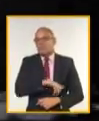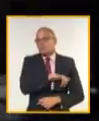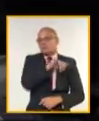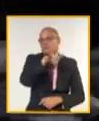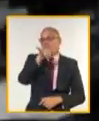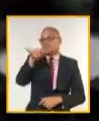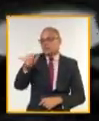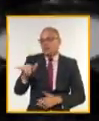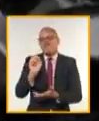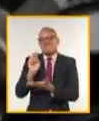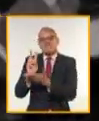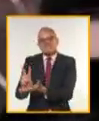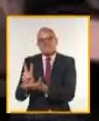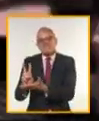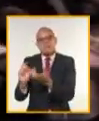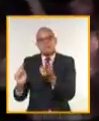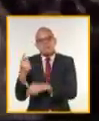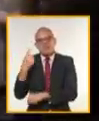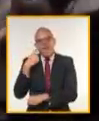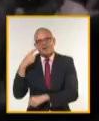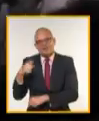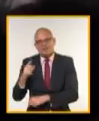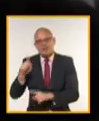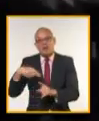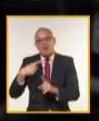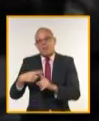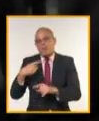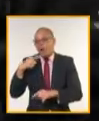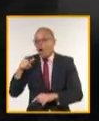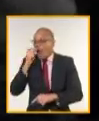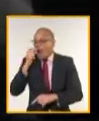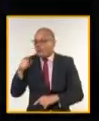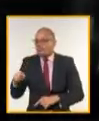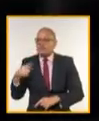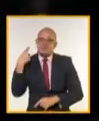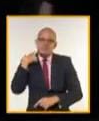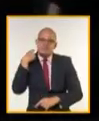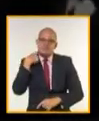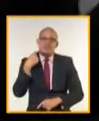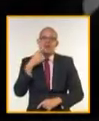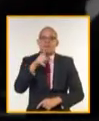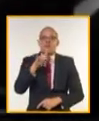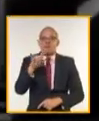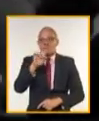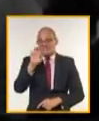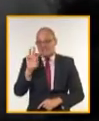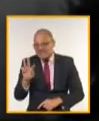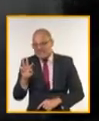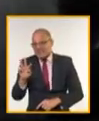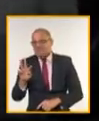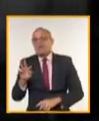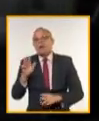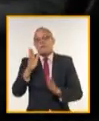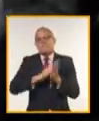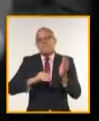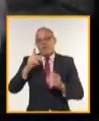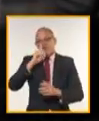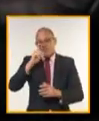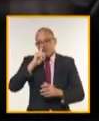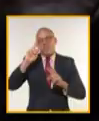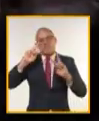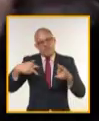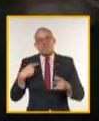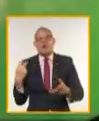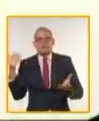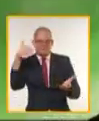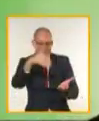visita del secretario general y presidente Jiang Zemin a Cuba en noviembre de 1993, la que iniciaría el camino de retomar las